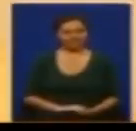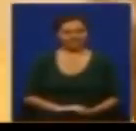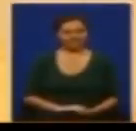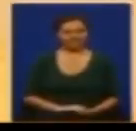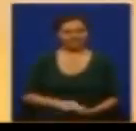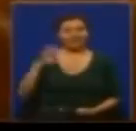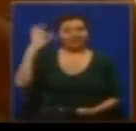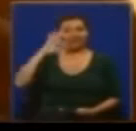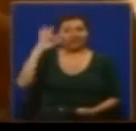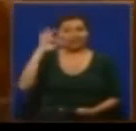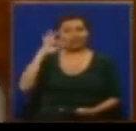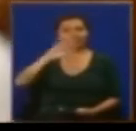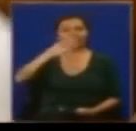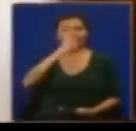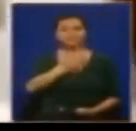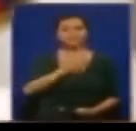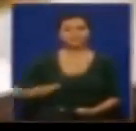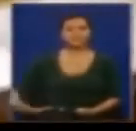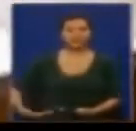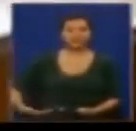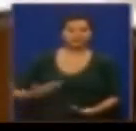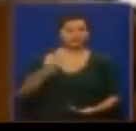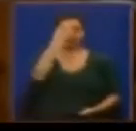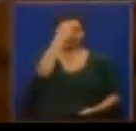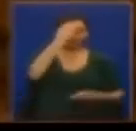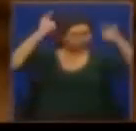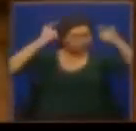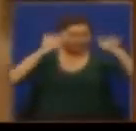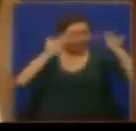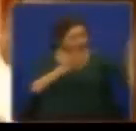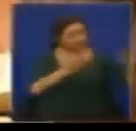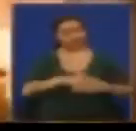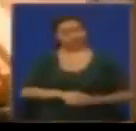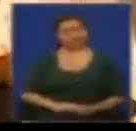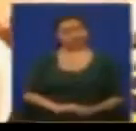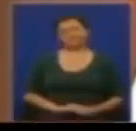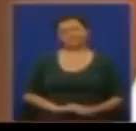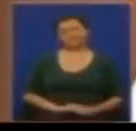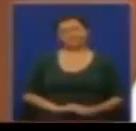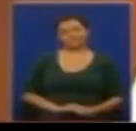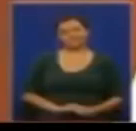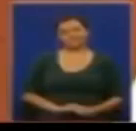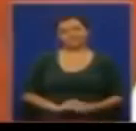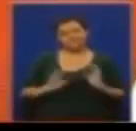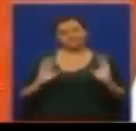La facultad de nuestro vicepresidente, ahí se graduó, la universidad. Modestia aparte, yo enseñaba en la Escuela de